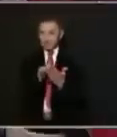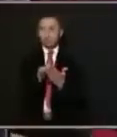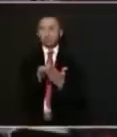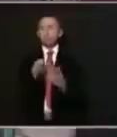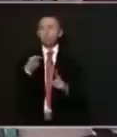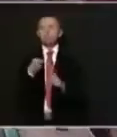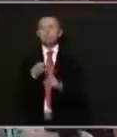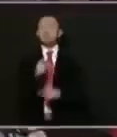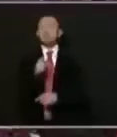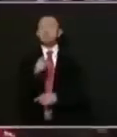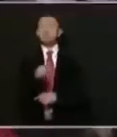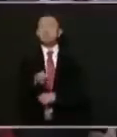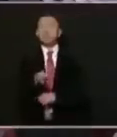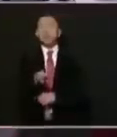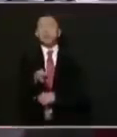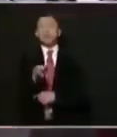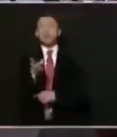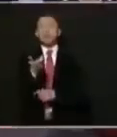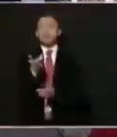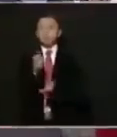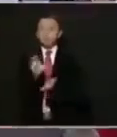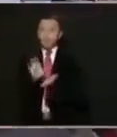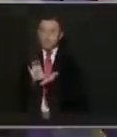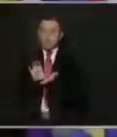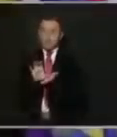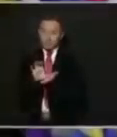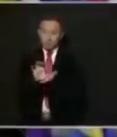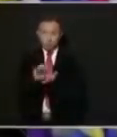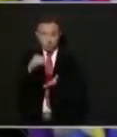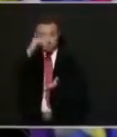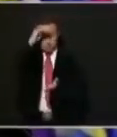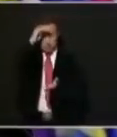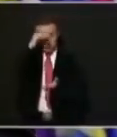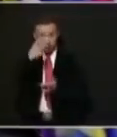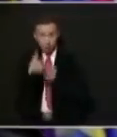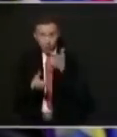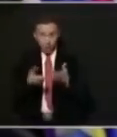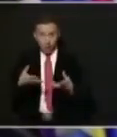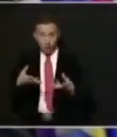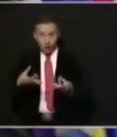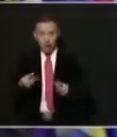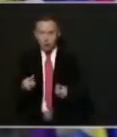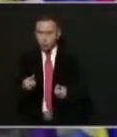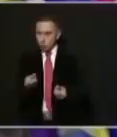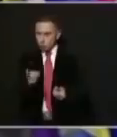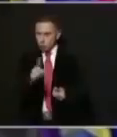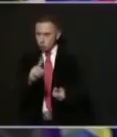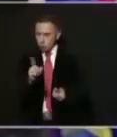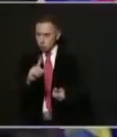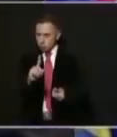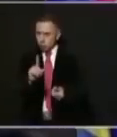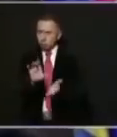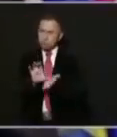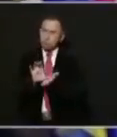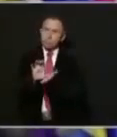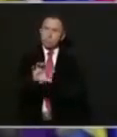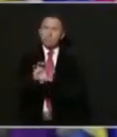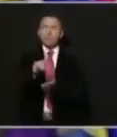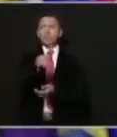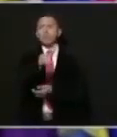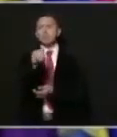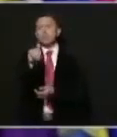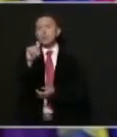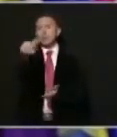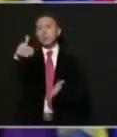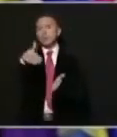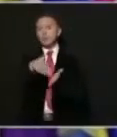significa una inversión que no gasto de 120 mil millones